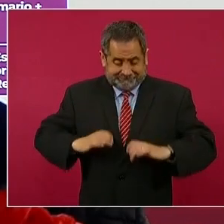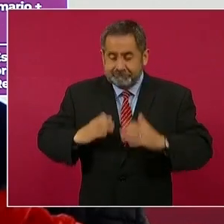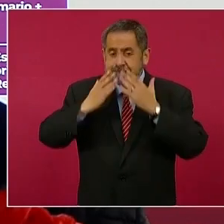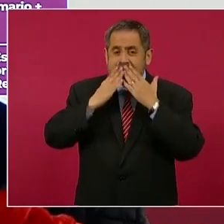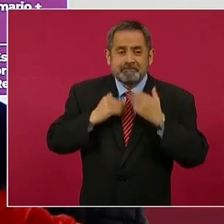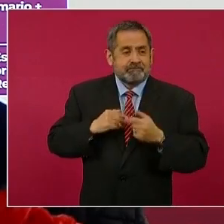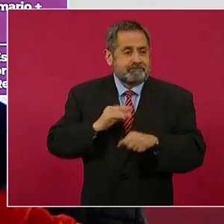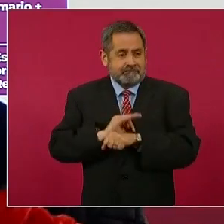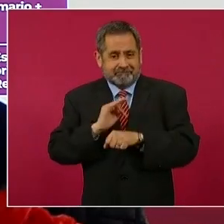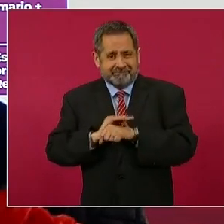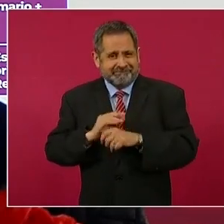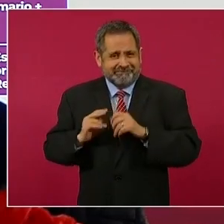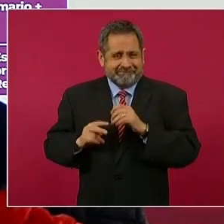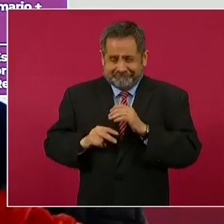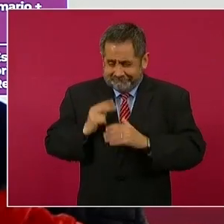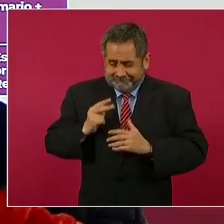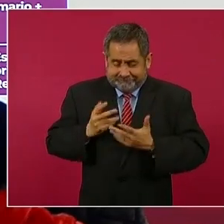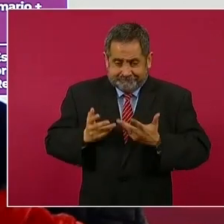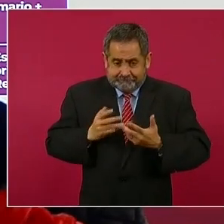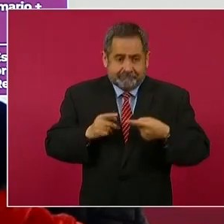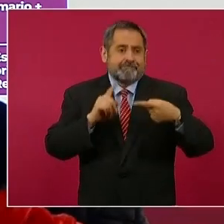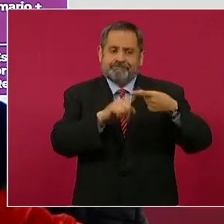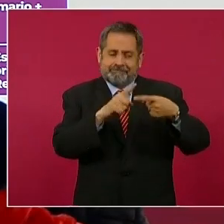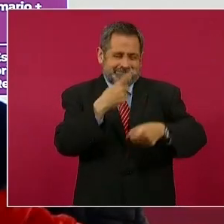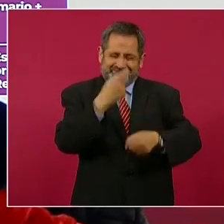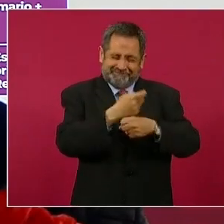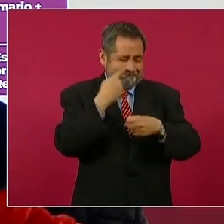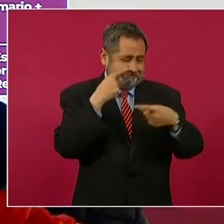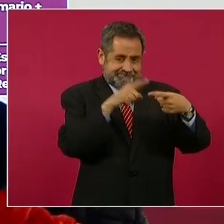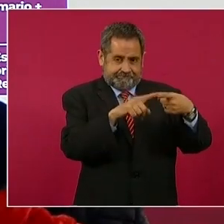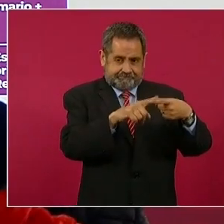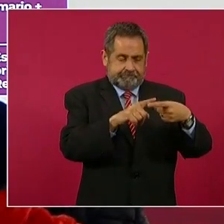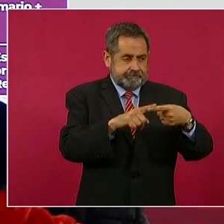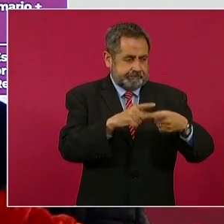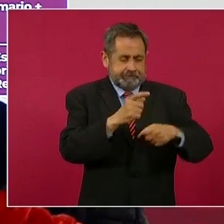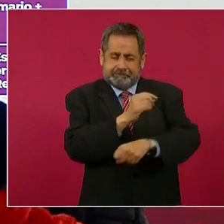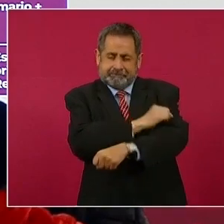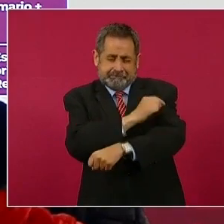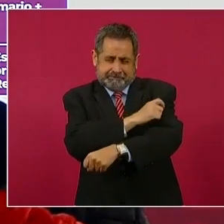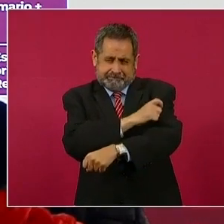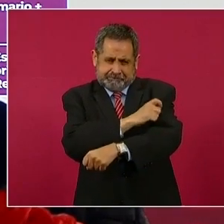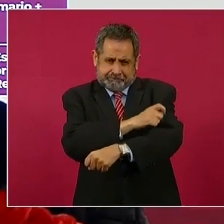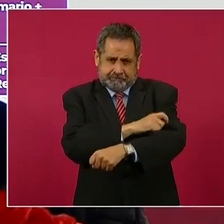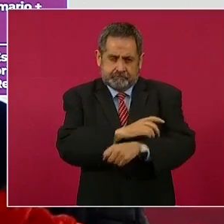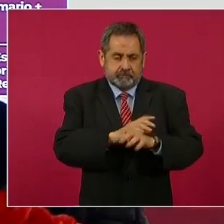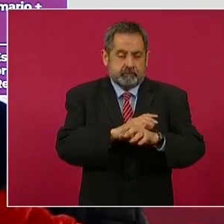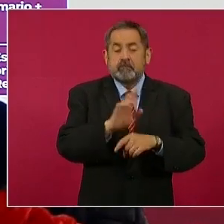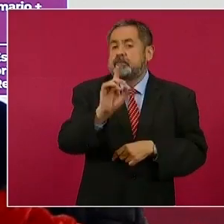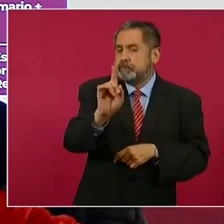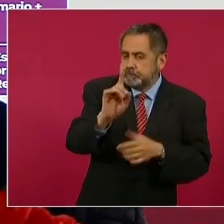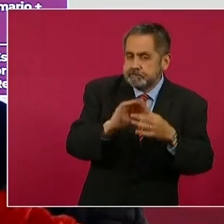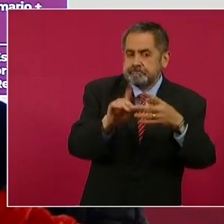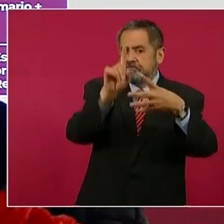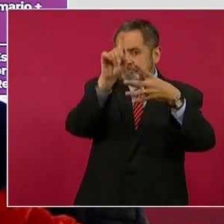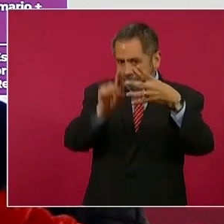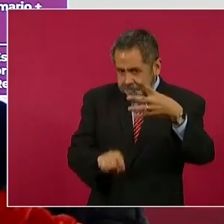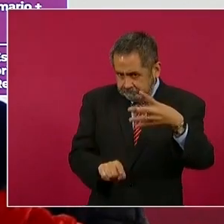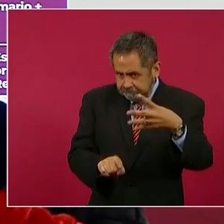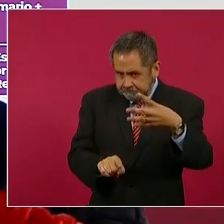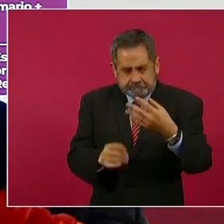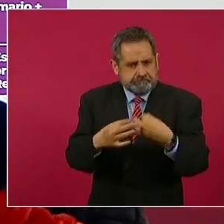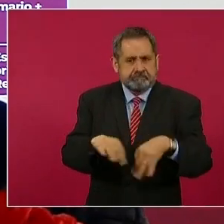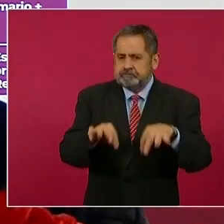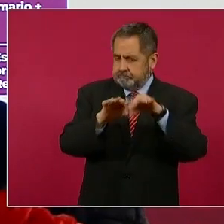incorporamos. Después están las personas de prioridad alta. Todas son importantes, eso debe quedar clarísimo, todas las personas